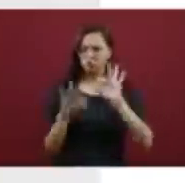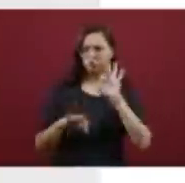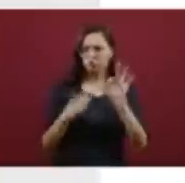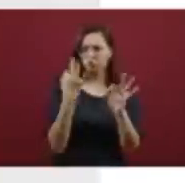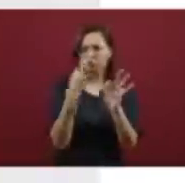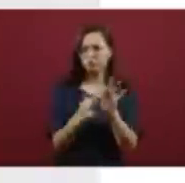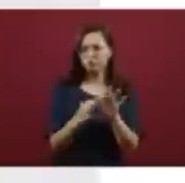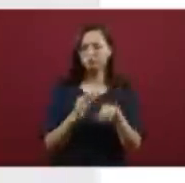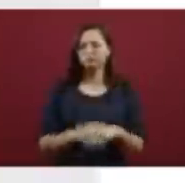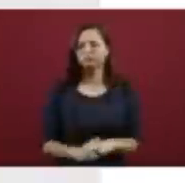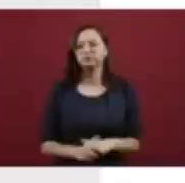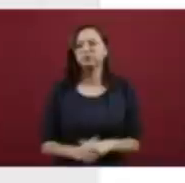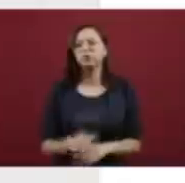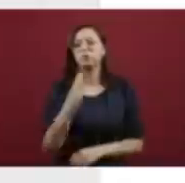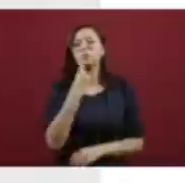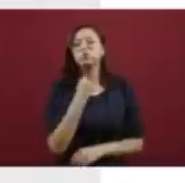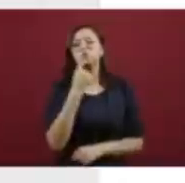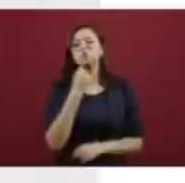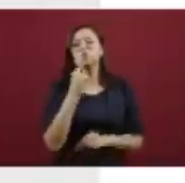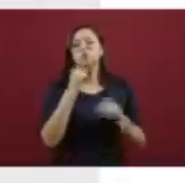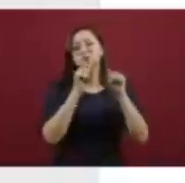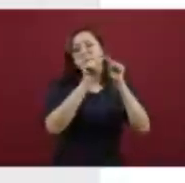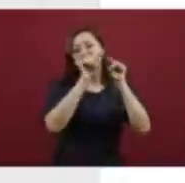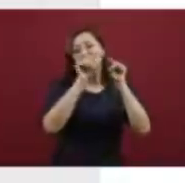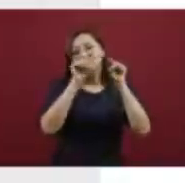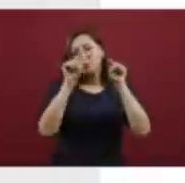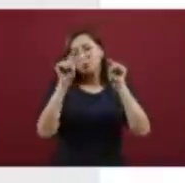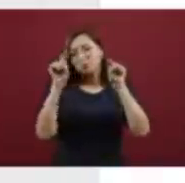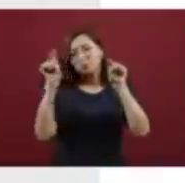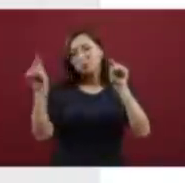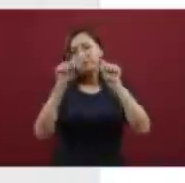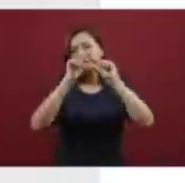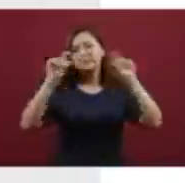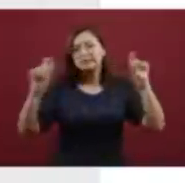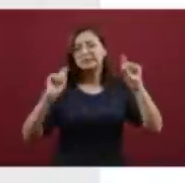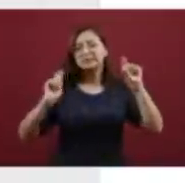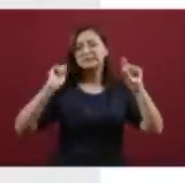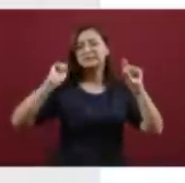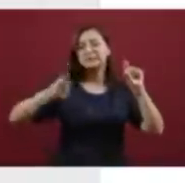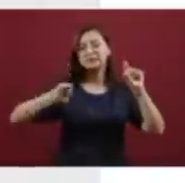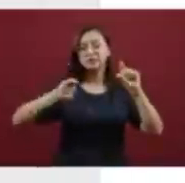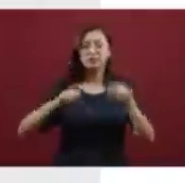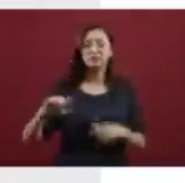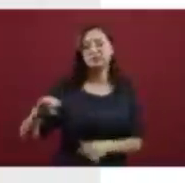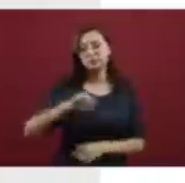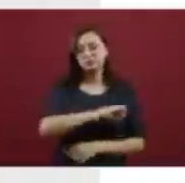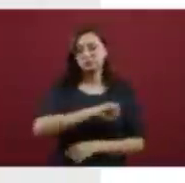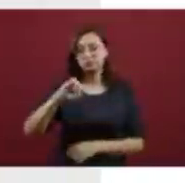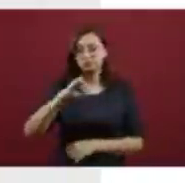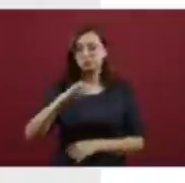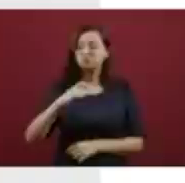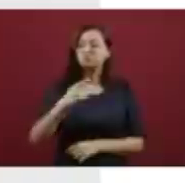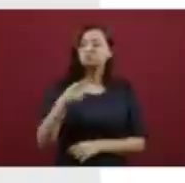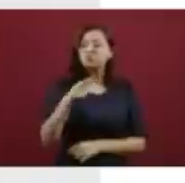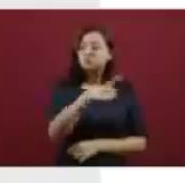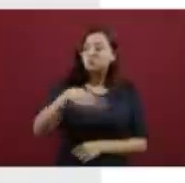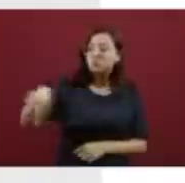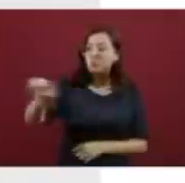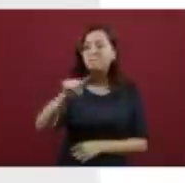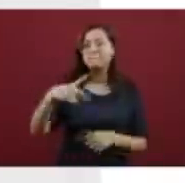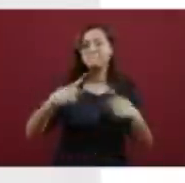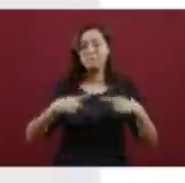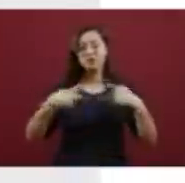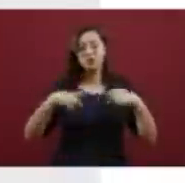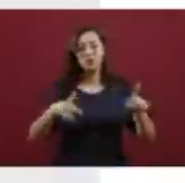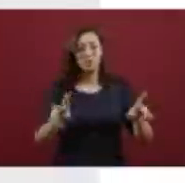o un poquito más oscura de arriba, es el tope inflacionario del precio al público, que se